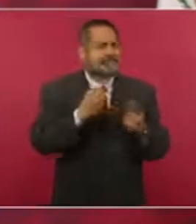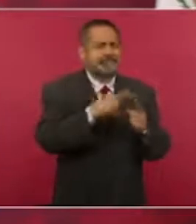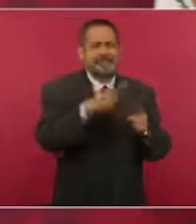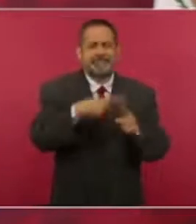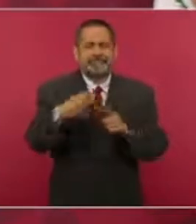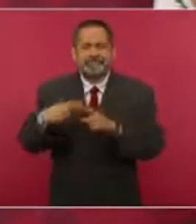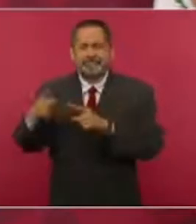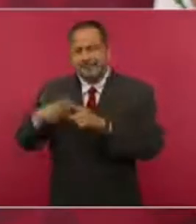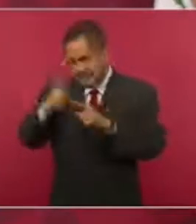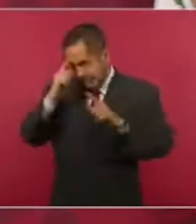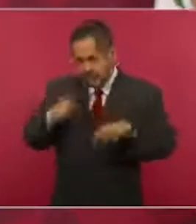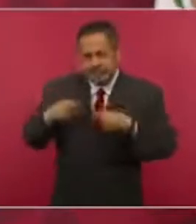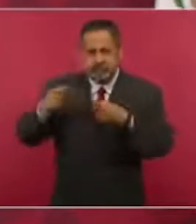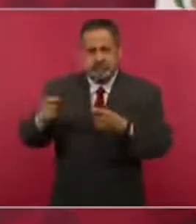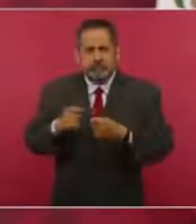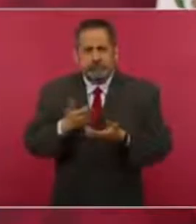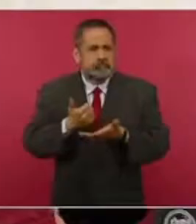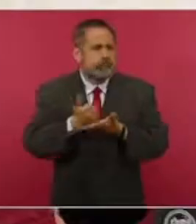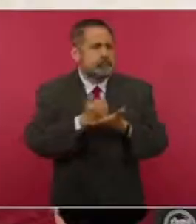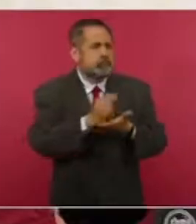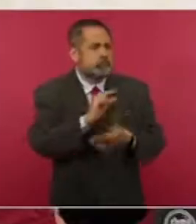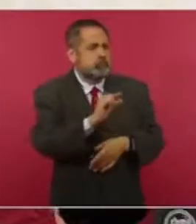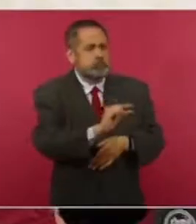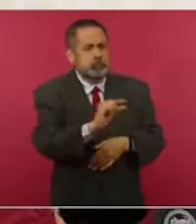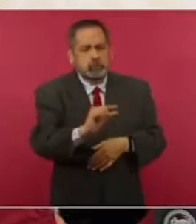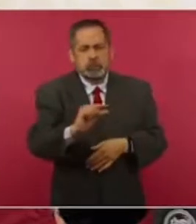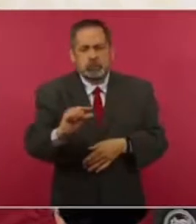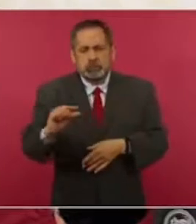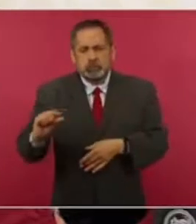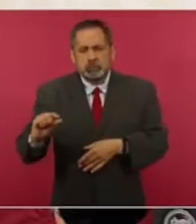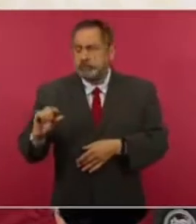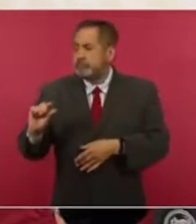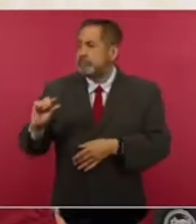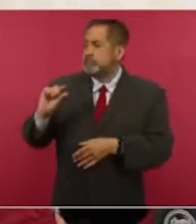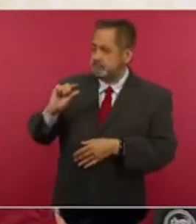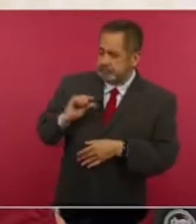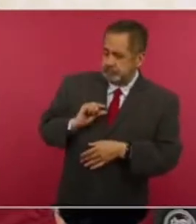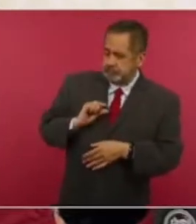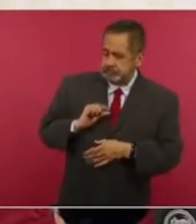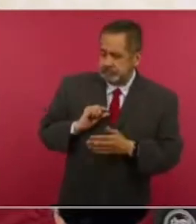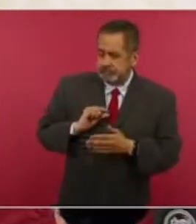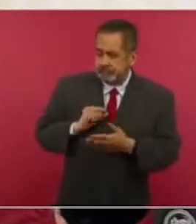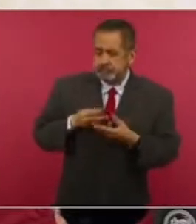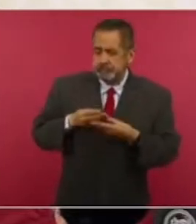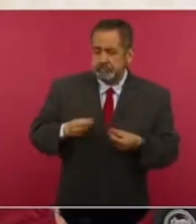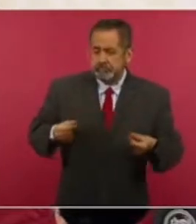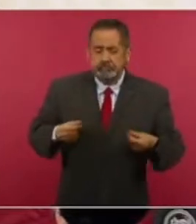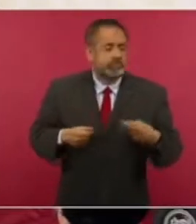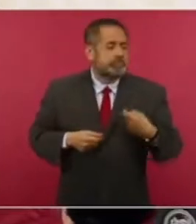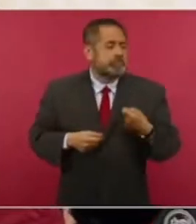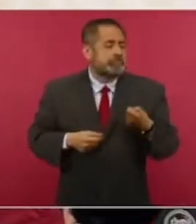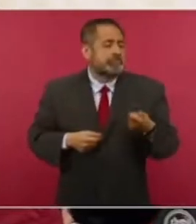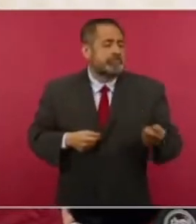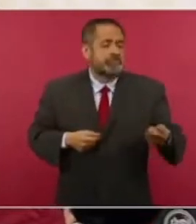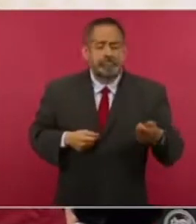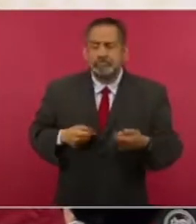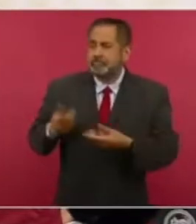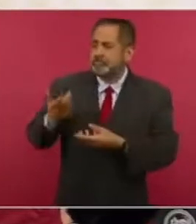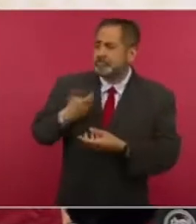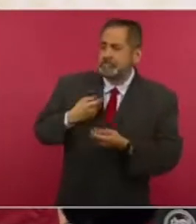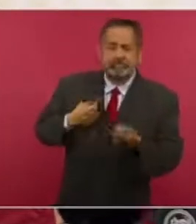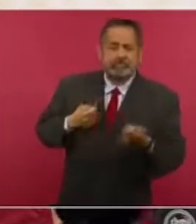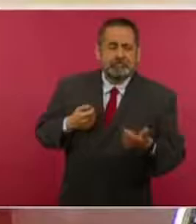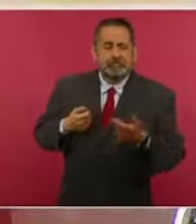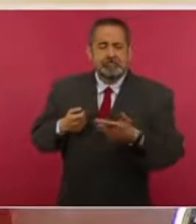Eran muy pocos los recursos y se quedaban los recursos en los aparatos administrativos,